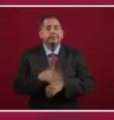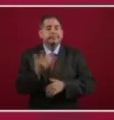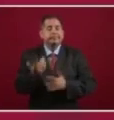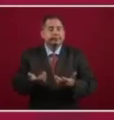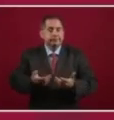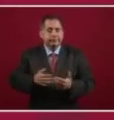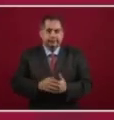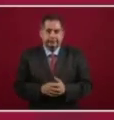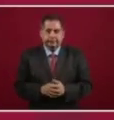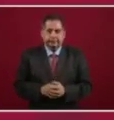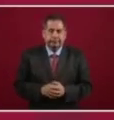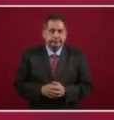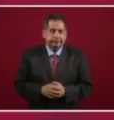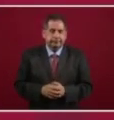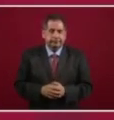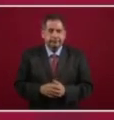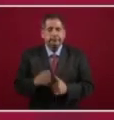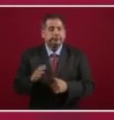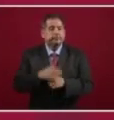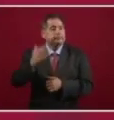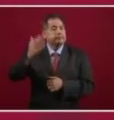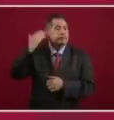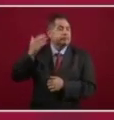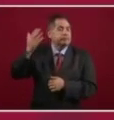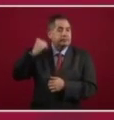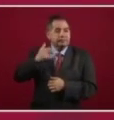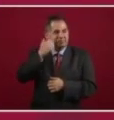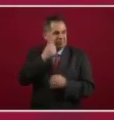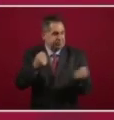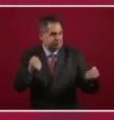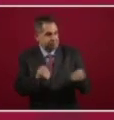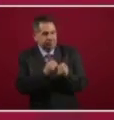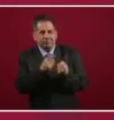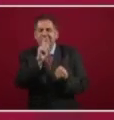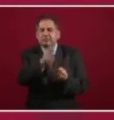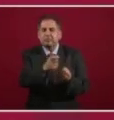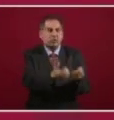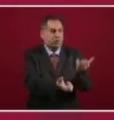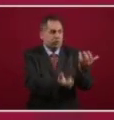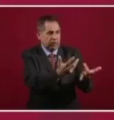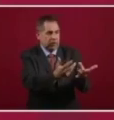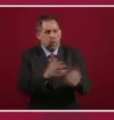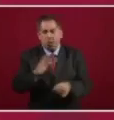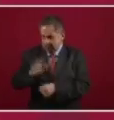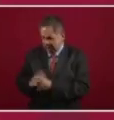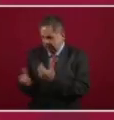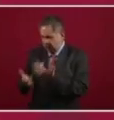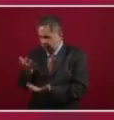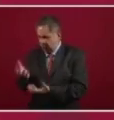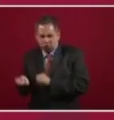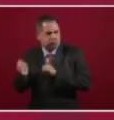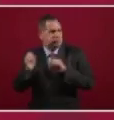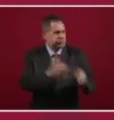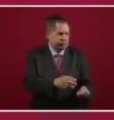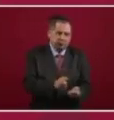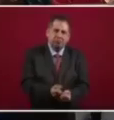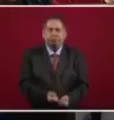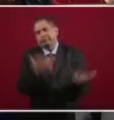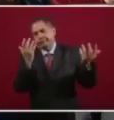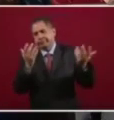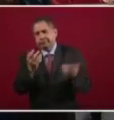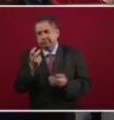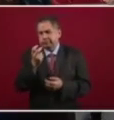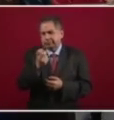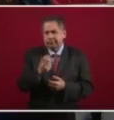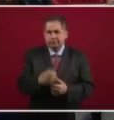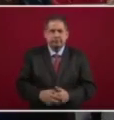precisamente porque se quería apagar el fuego con el fuego. ¿Y la responsabilidad de la gobernadora dónde queda? Porque